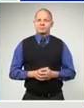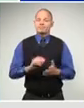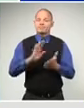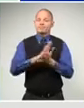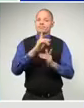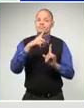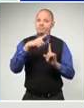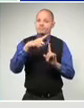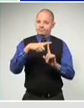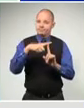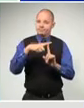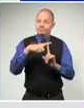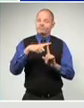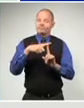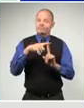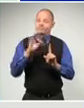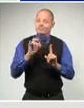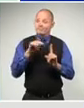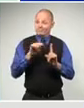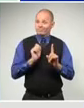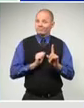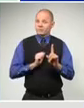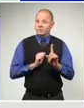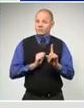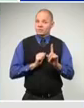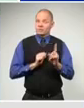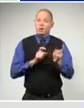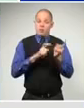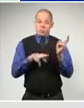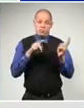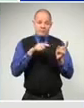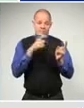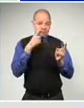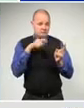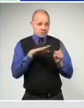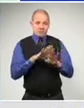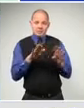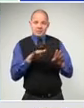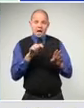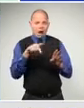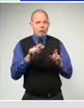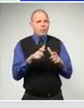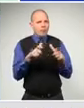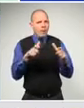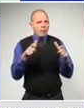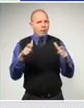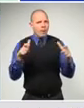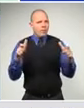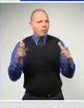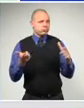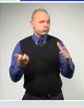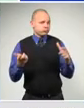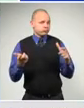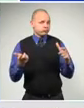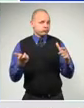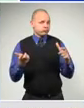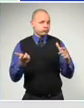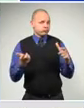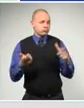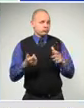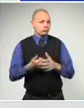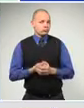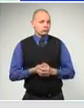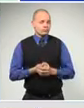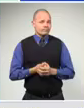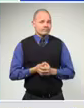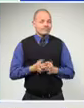Matanzas, otra provincia que ha venido teniendo un incremento en el número de casos, que no logra